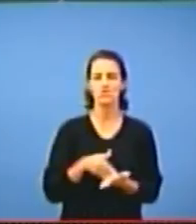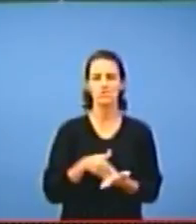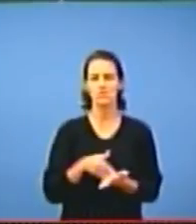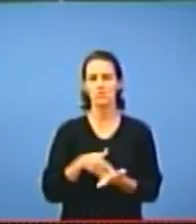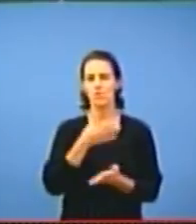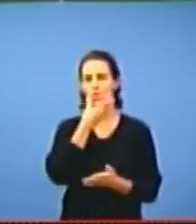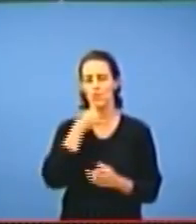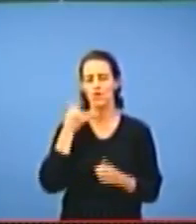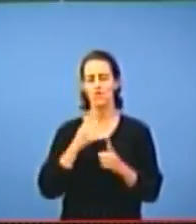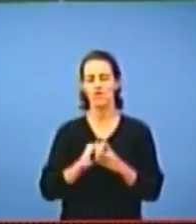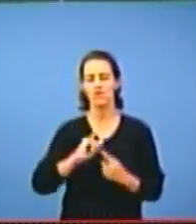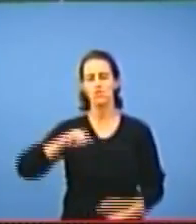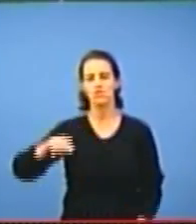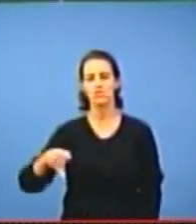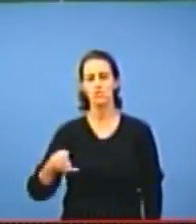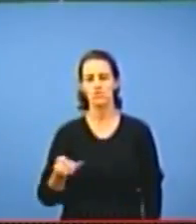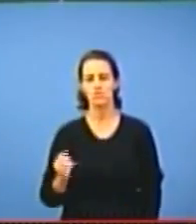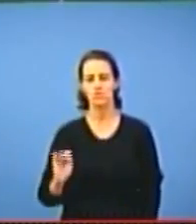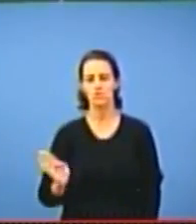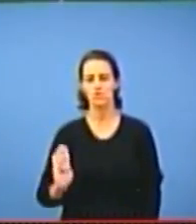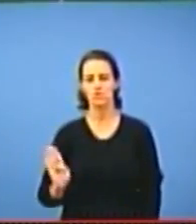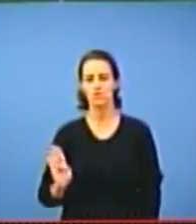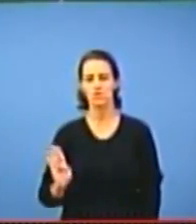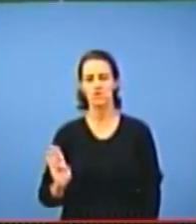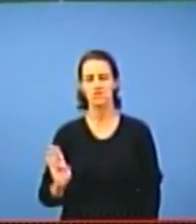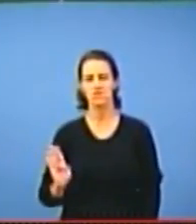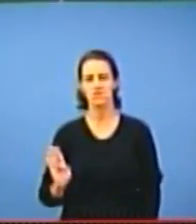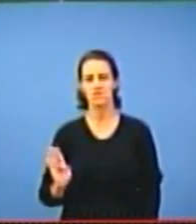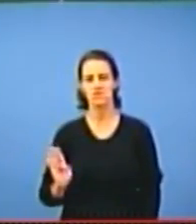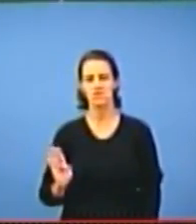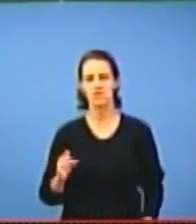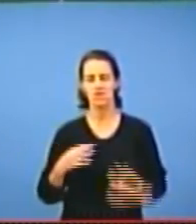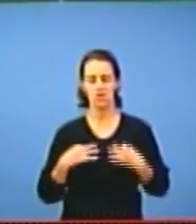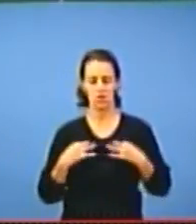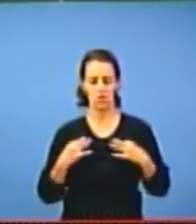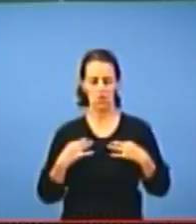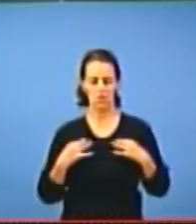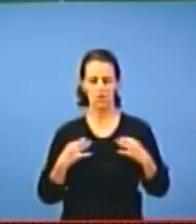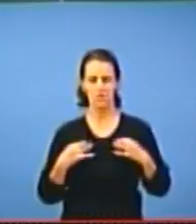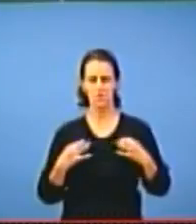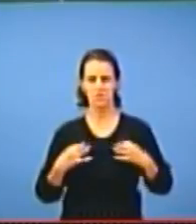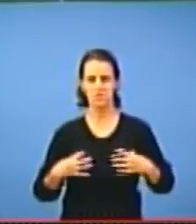Antiguo Testamento, Juan el Bautista, la palabra dice que él se vestía con